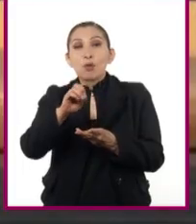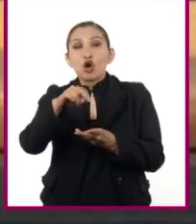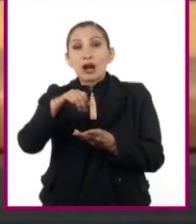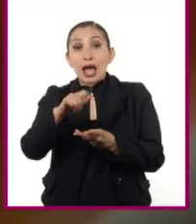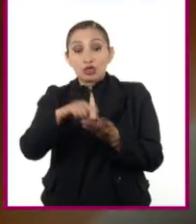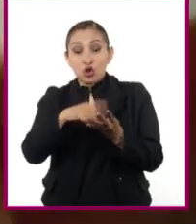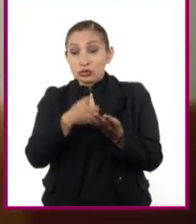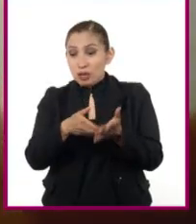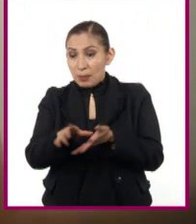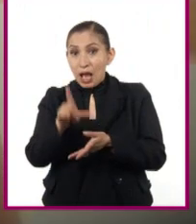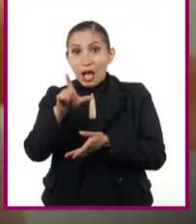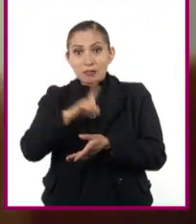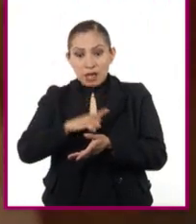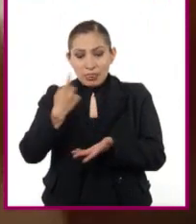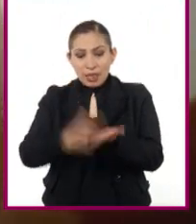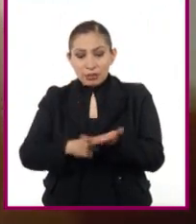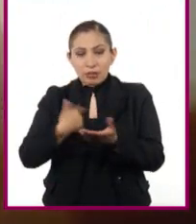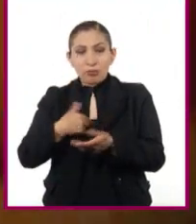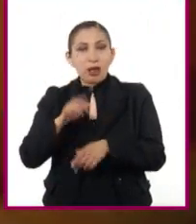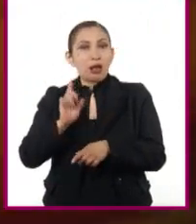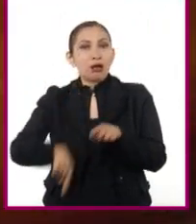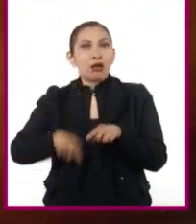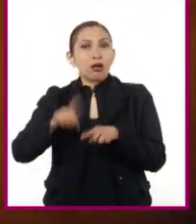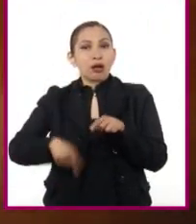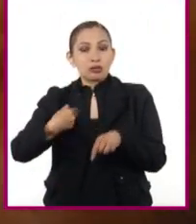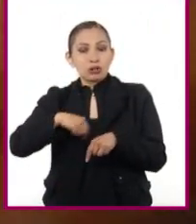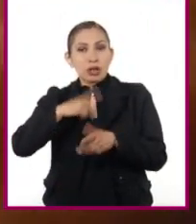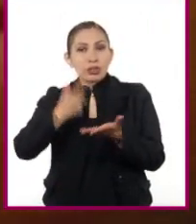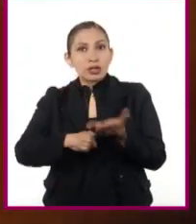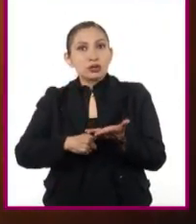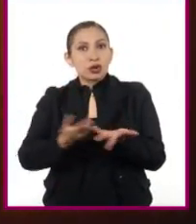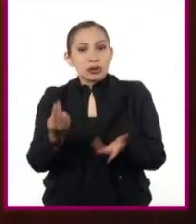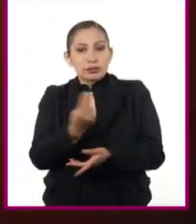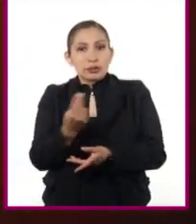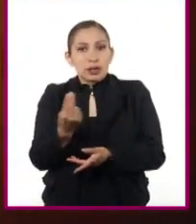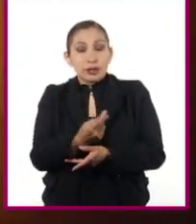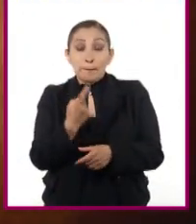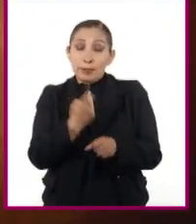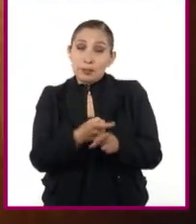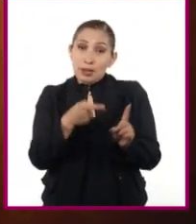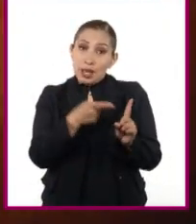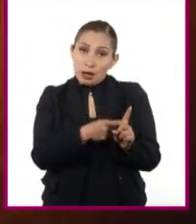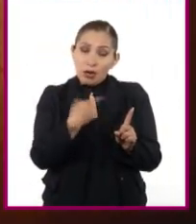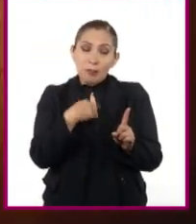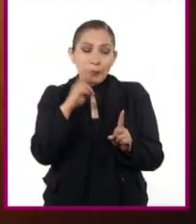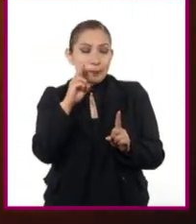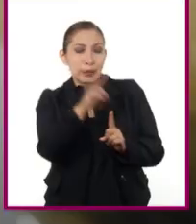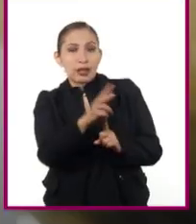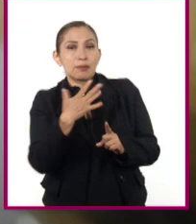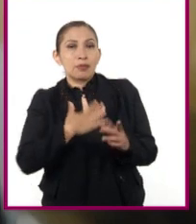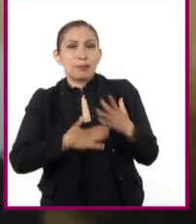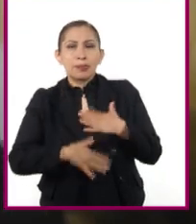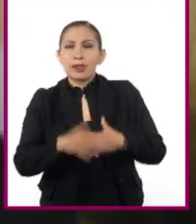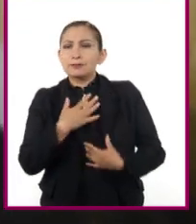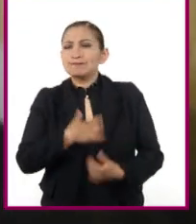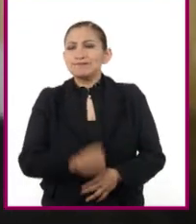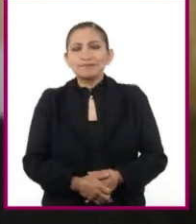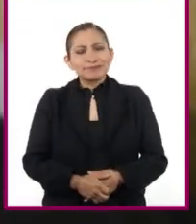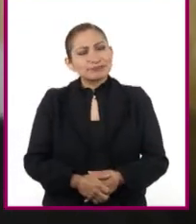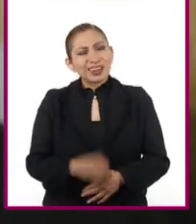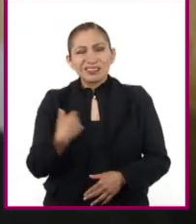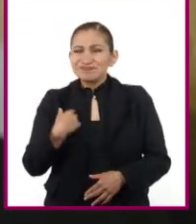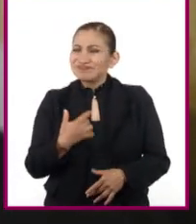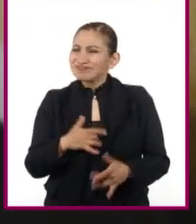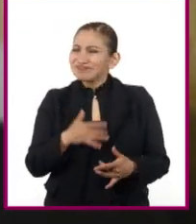Y nos va depletando, o sea, vaciando de estos minerales, lo cual nos lleva primero a un estado de cansancio. La gente se